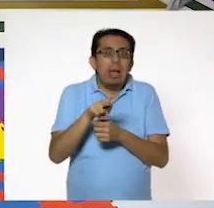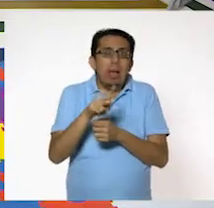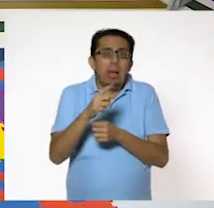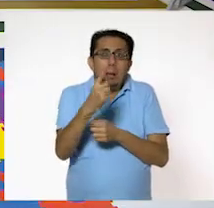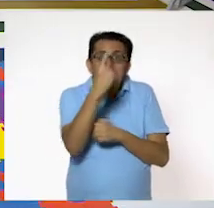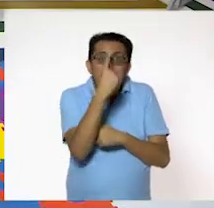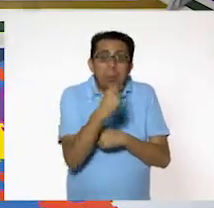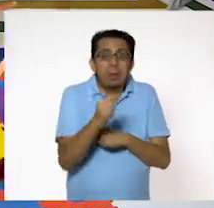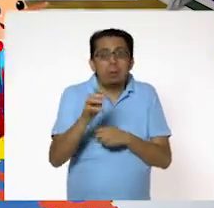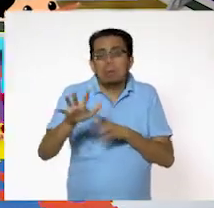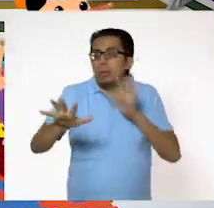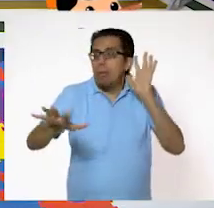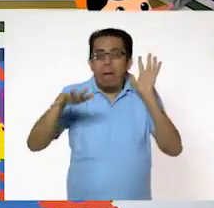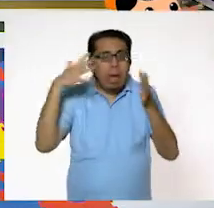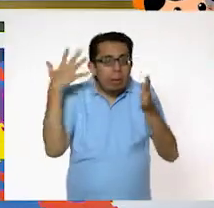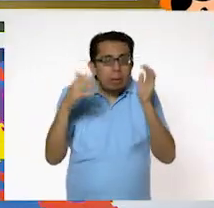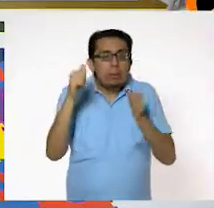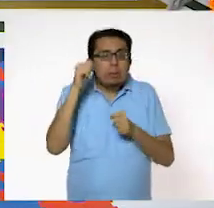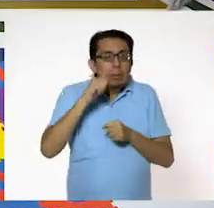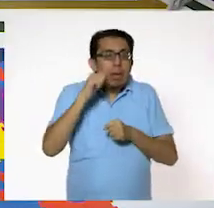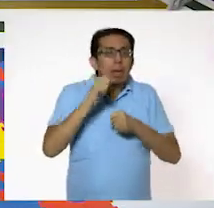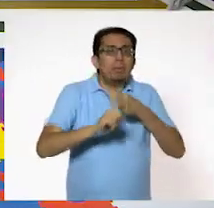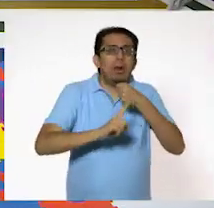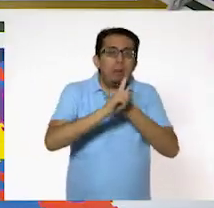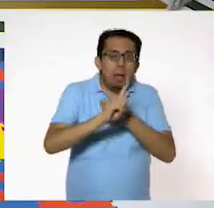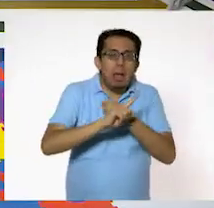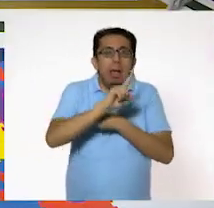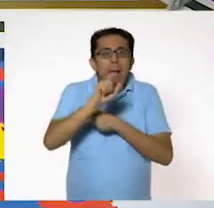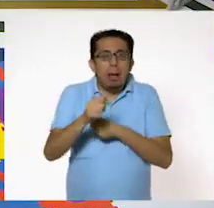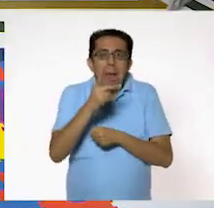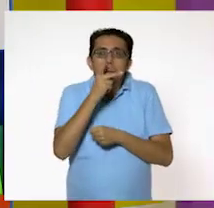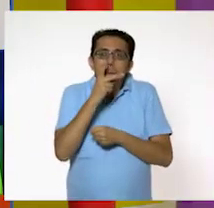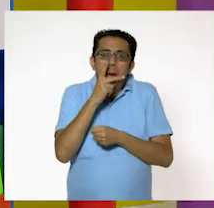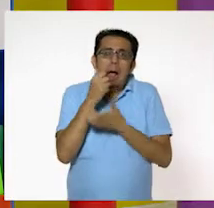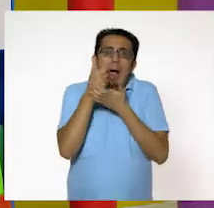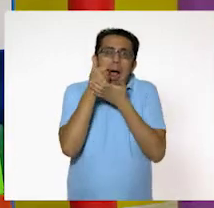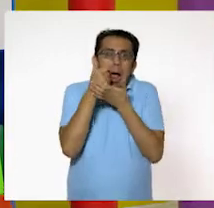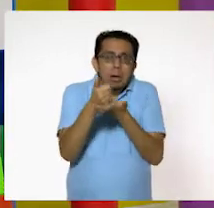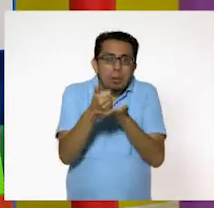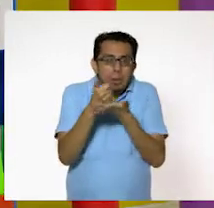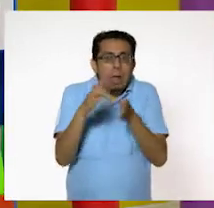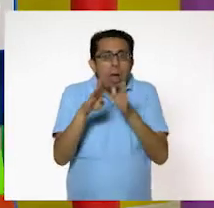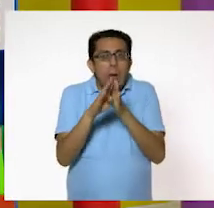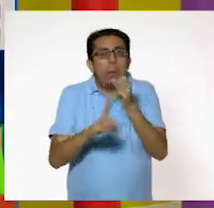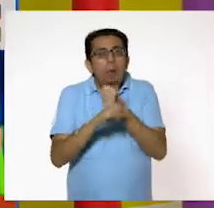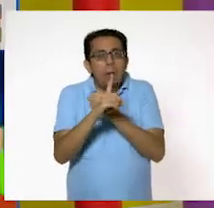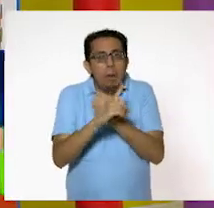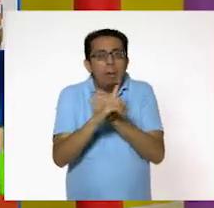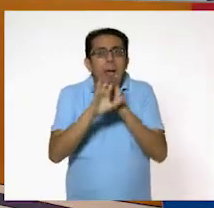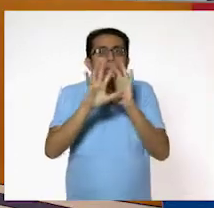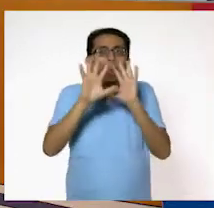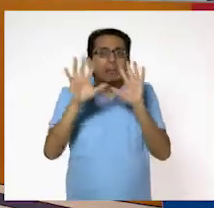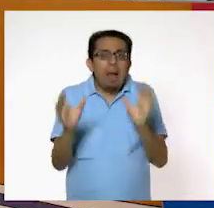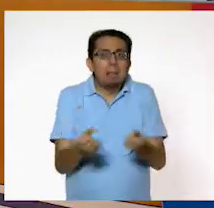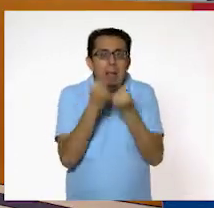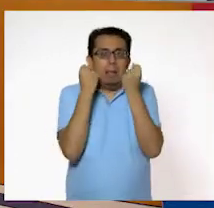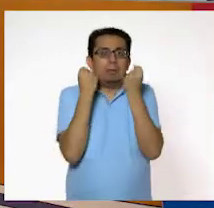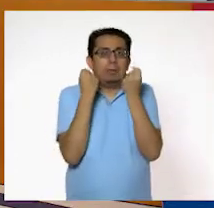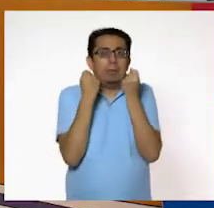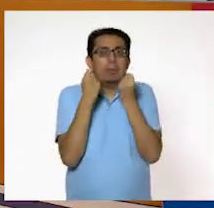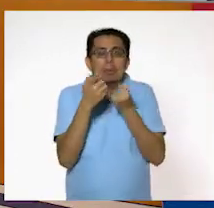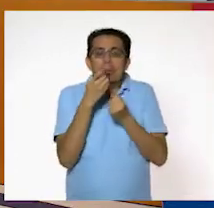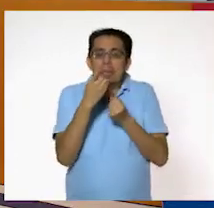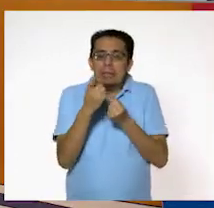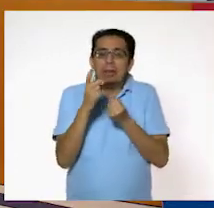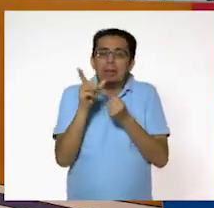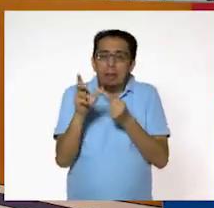mete en cada problema y ahí va el papá a solucionarlo, a buscar al hijo, a rescatarlo. Y le dice que no haga